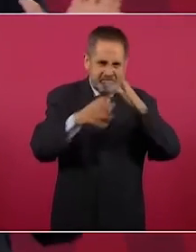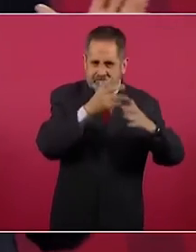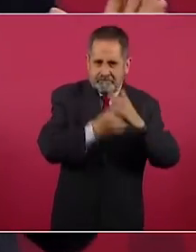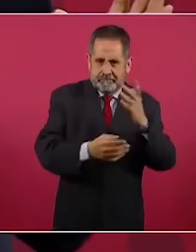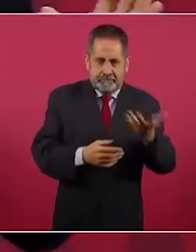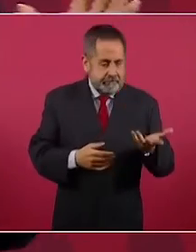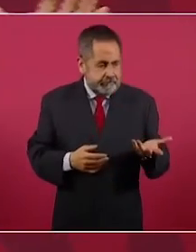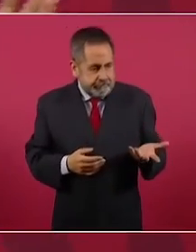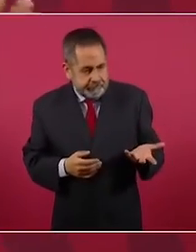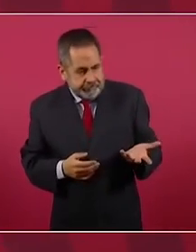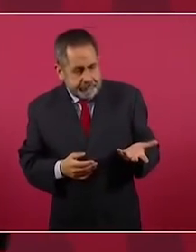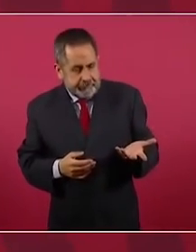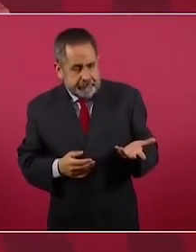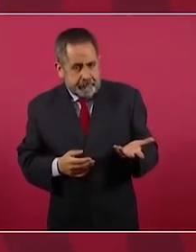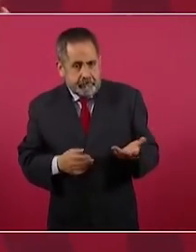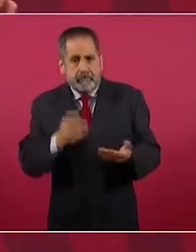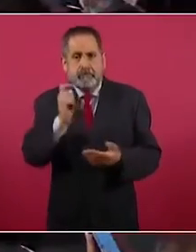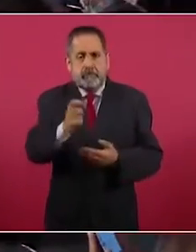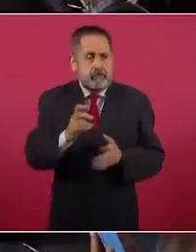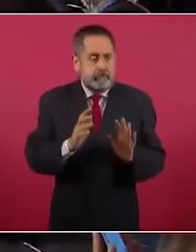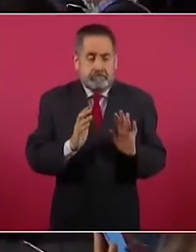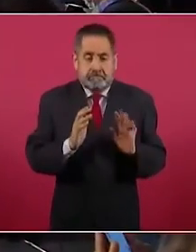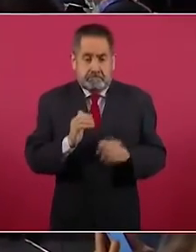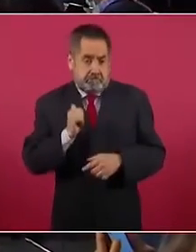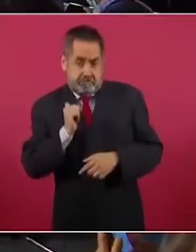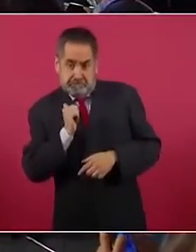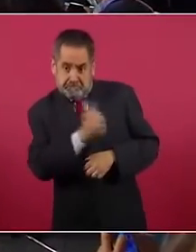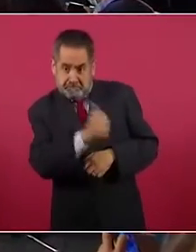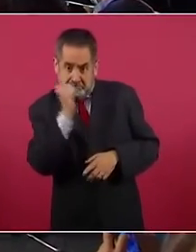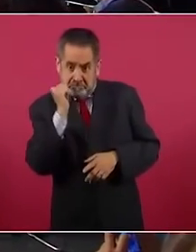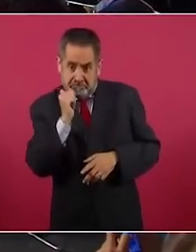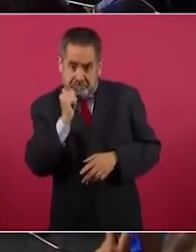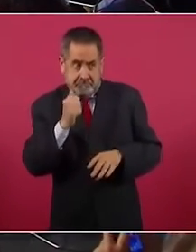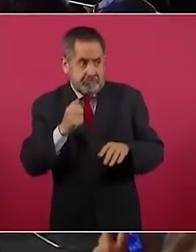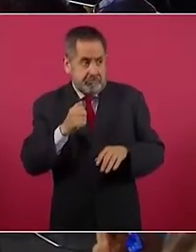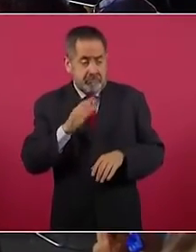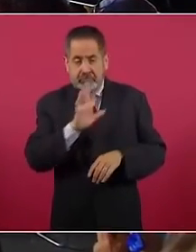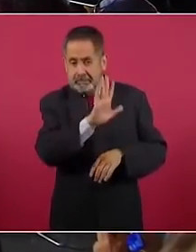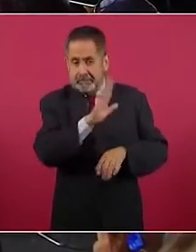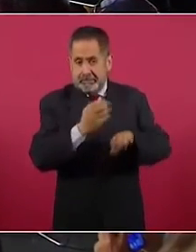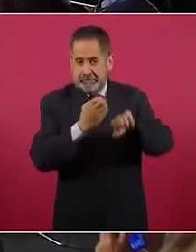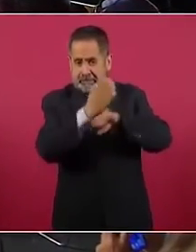pues se puede decir, es un asunto del Estado,